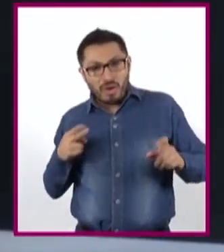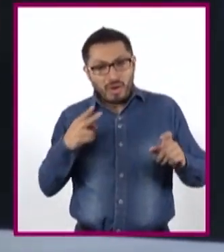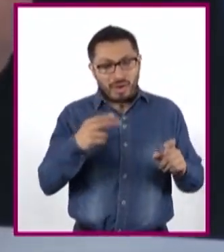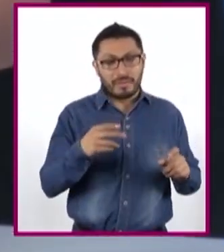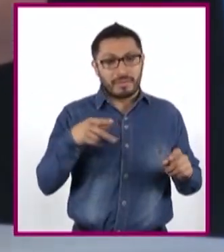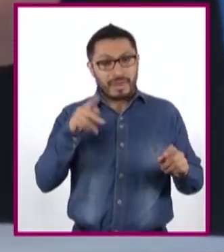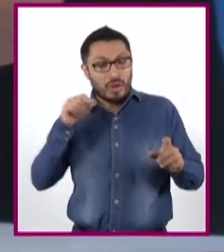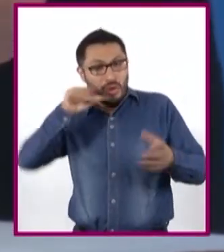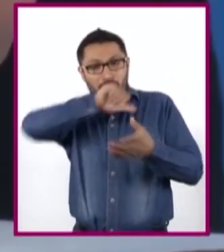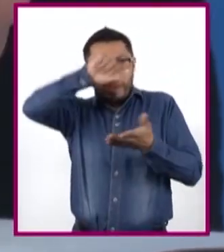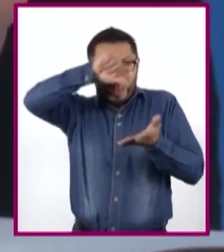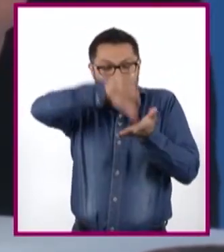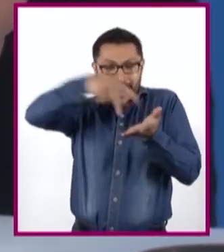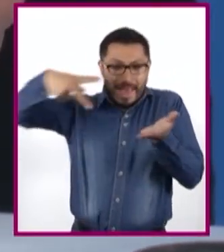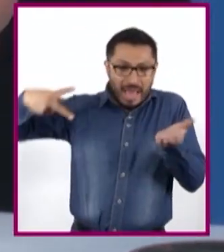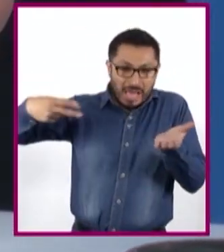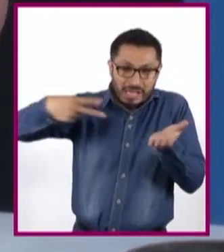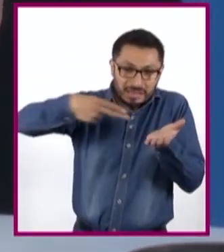el centro.